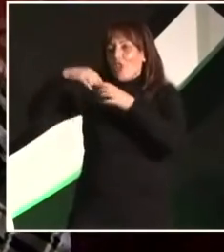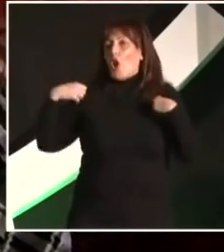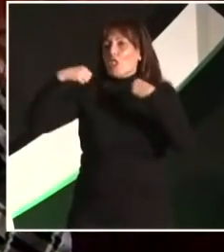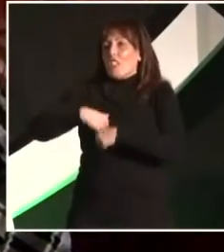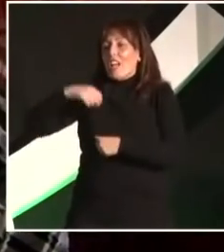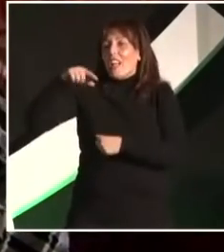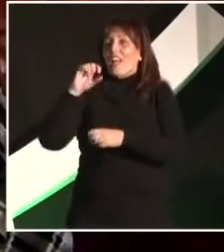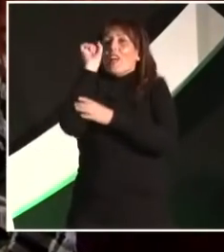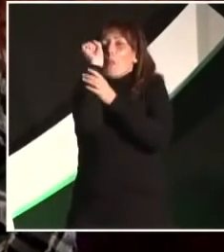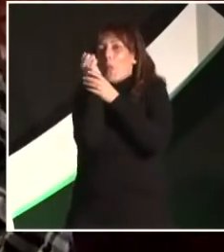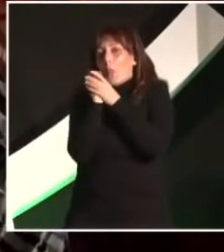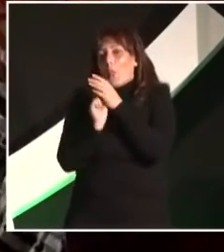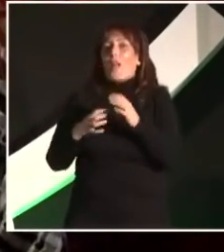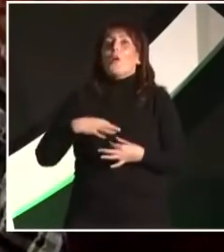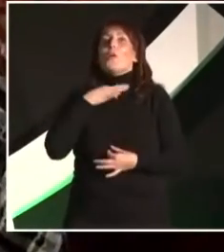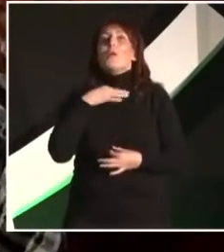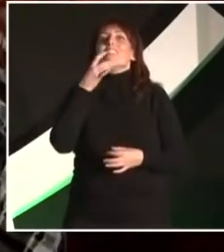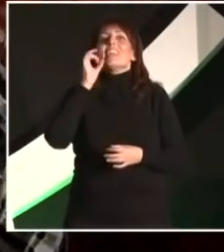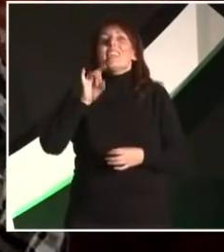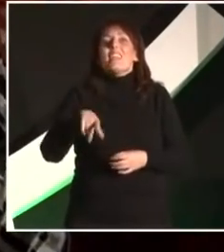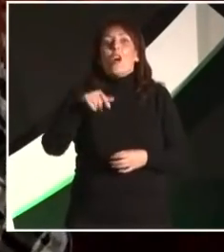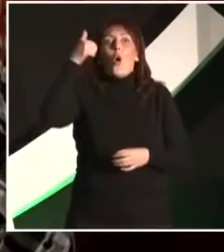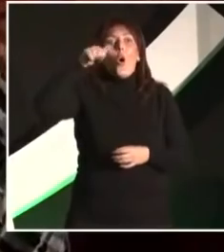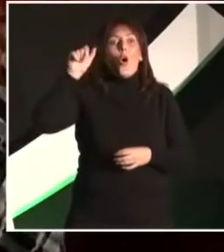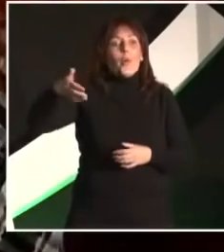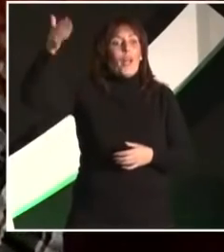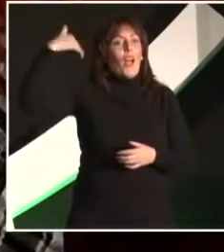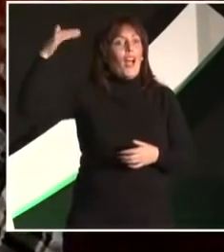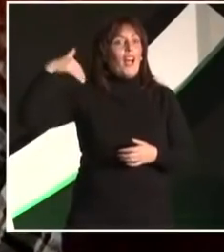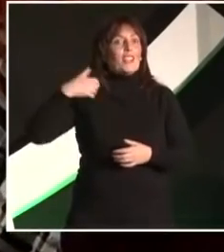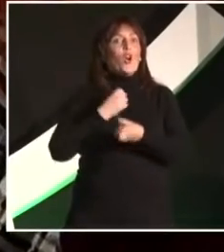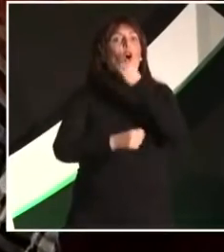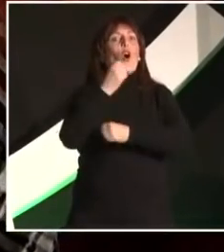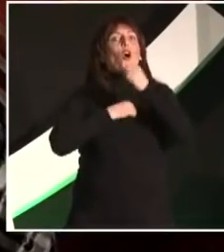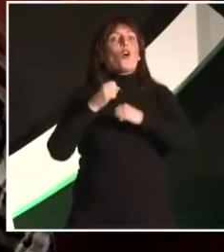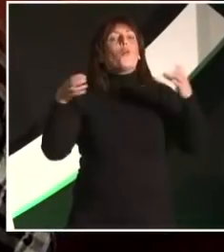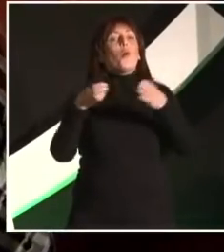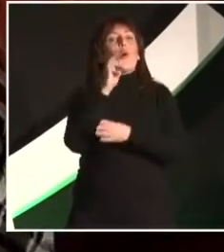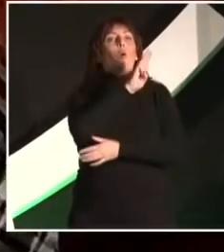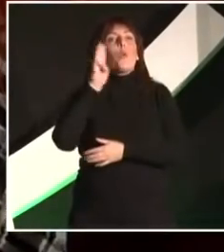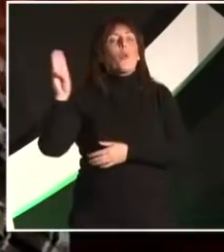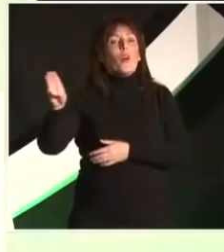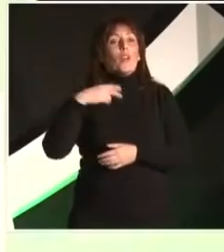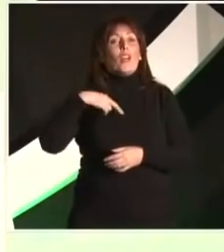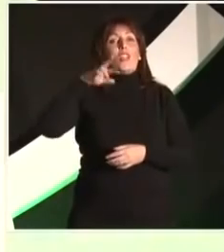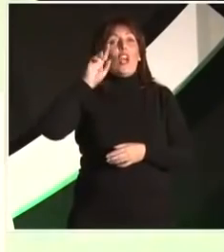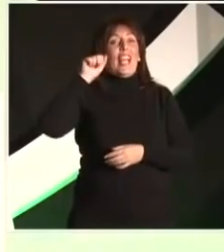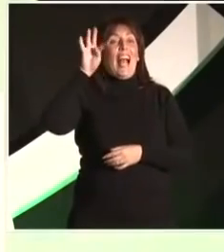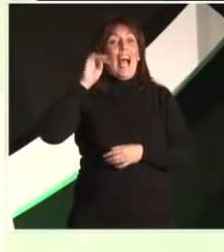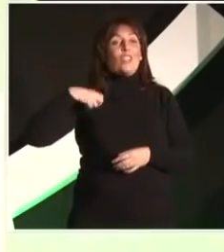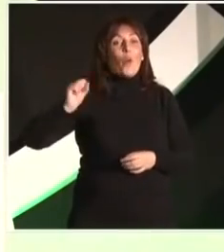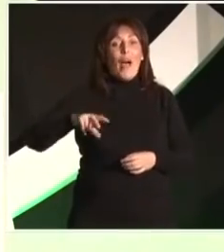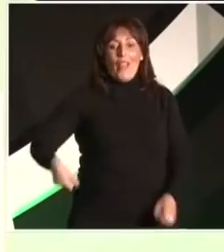y de esa corbata. Os acordéis de quién era el gurú económico del Partido Popular, de rato andando con